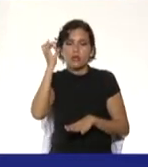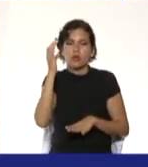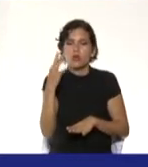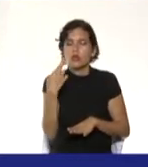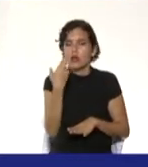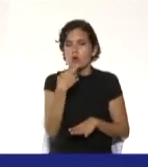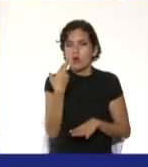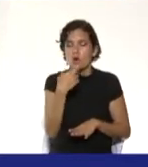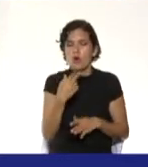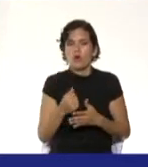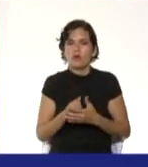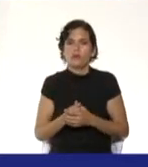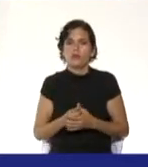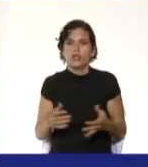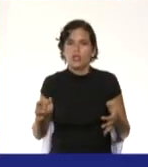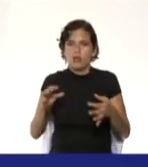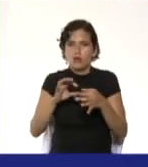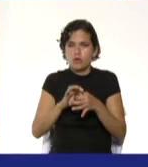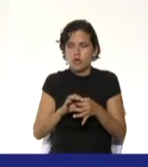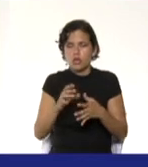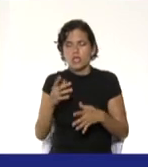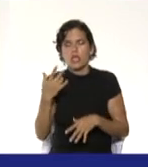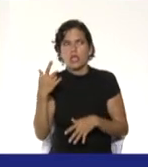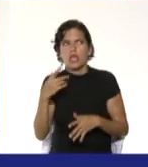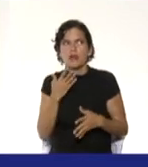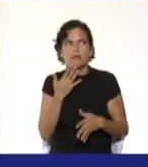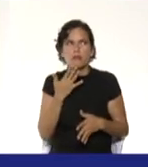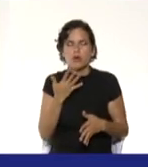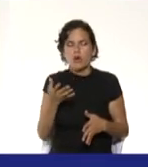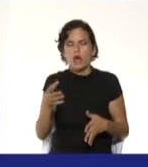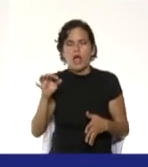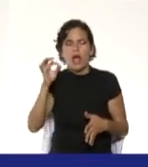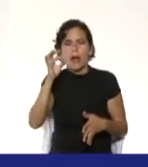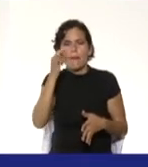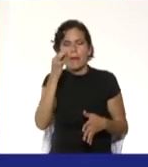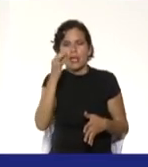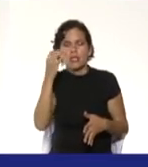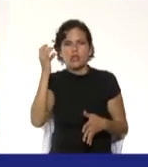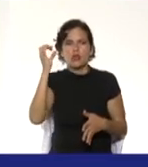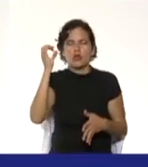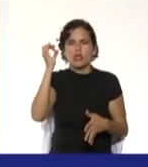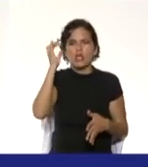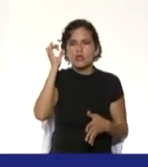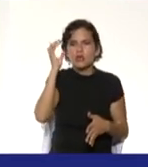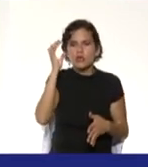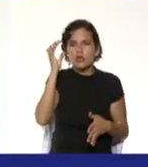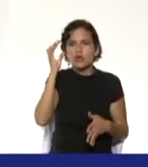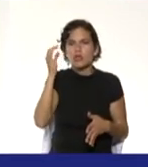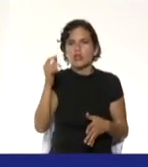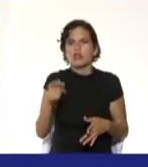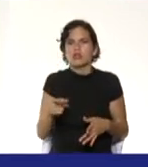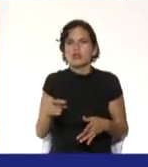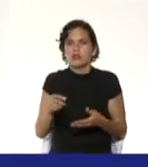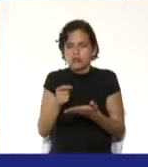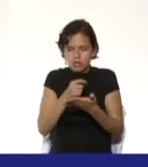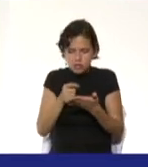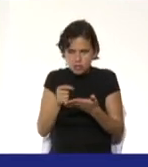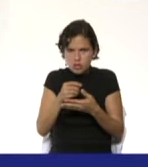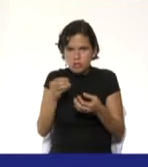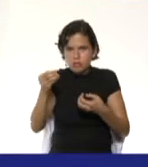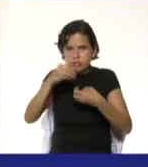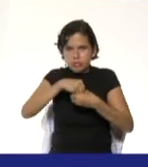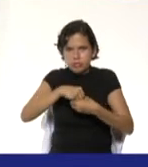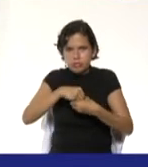como los el amarillo, el azul, el rojo. En la combinación, por ejemplo, del amarillo y el azul va a salir el verde. Y de ese